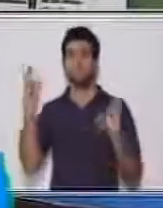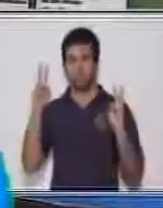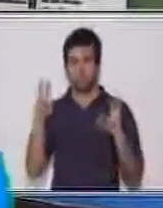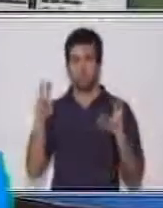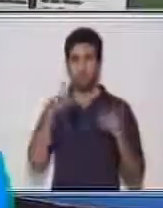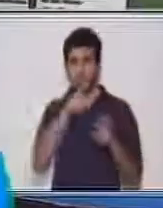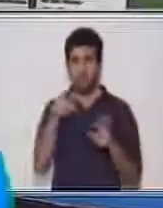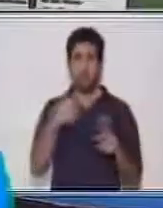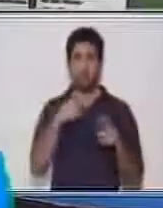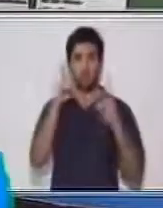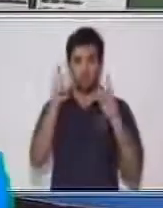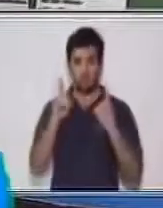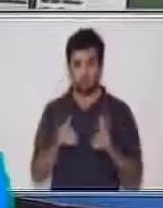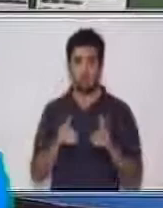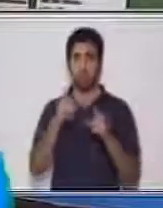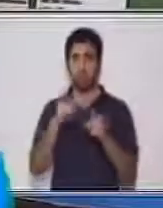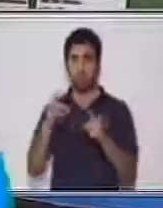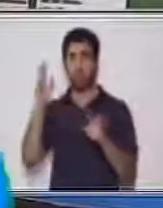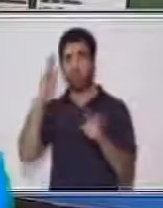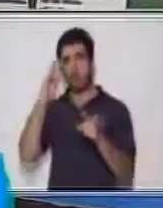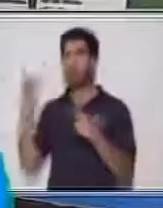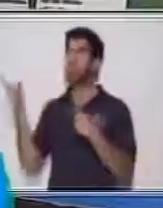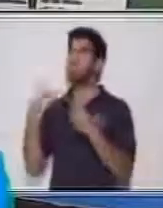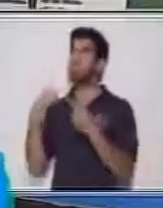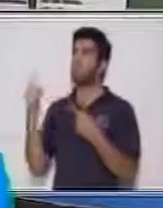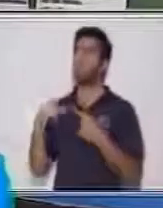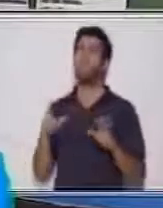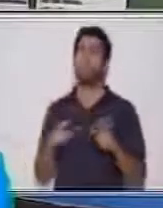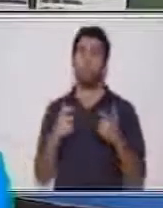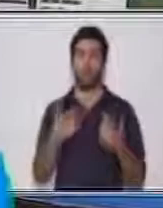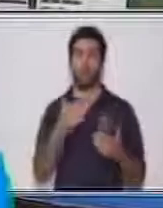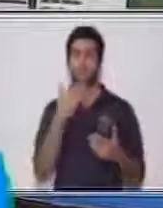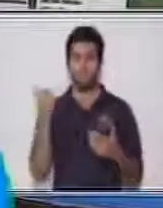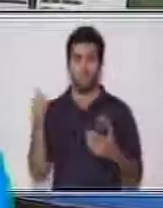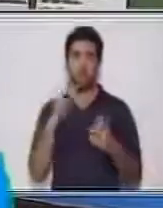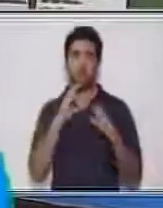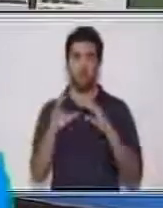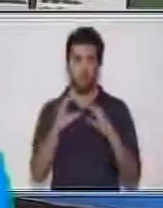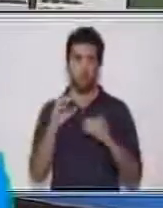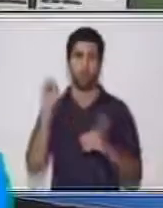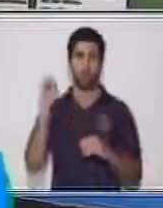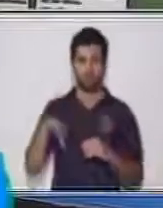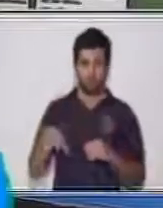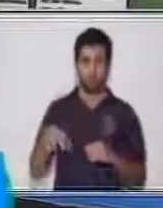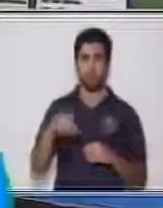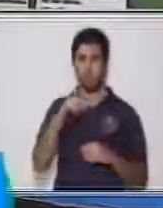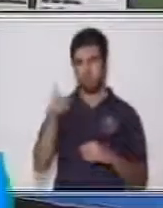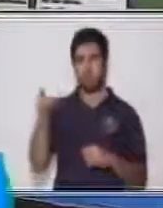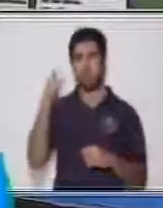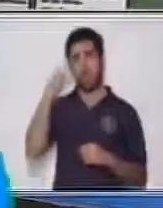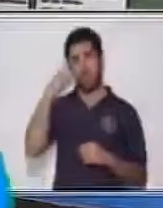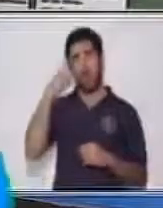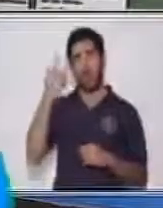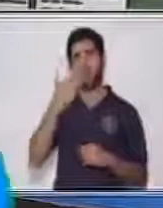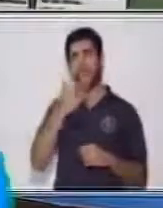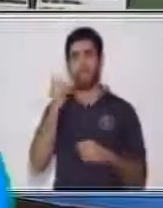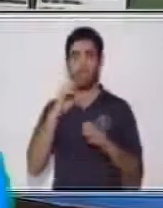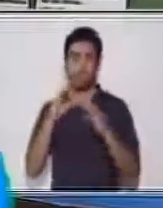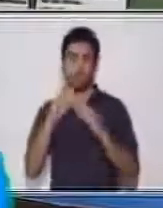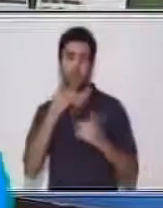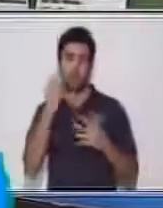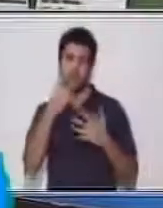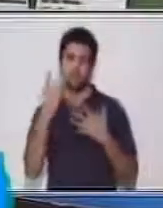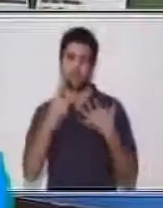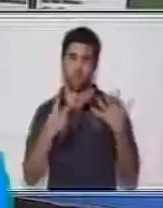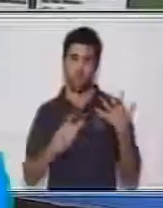familiar. Y este tema les va a ayudar para ejercitar habilidades y destrezas como la atención, la memoria y principalmente las destrezas del